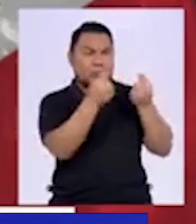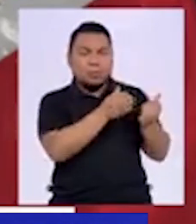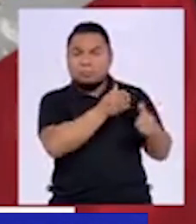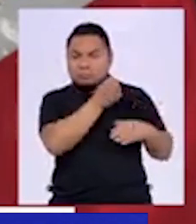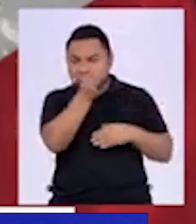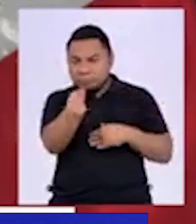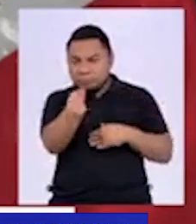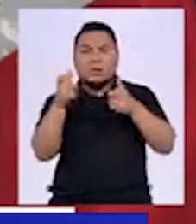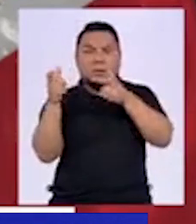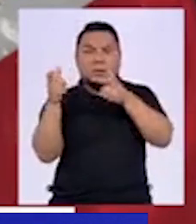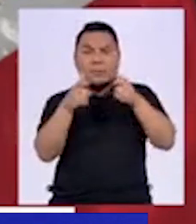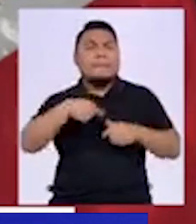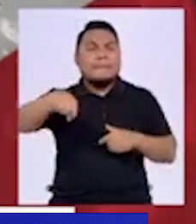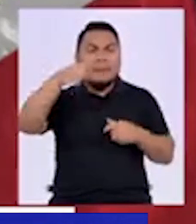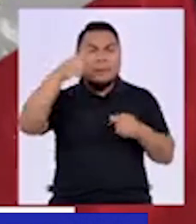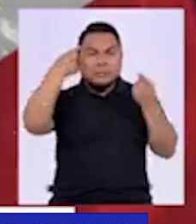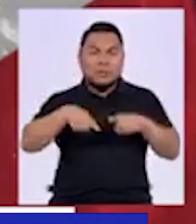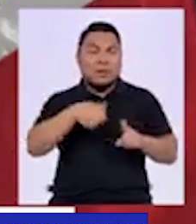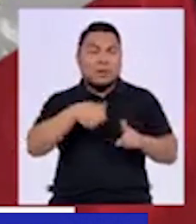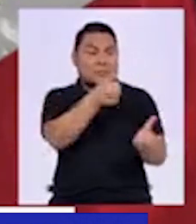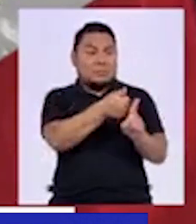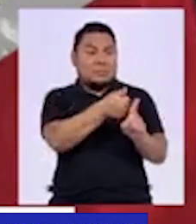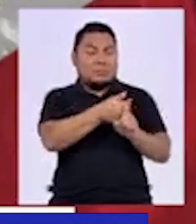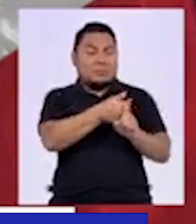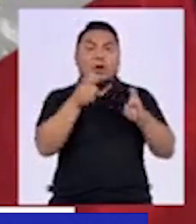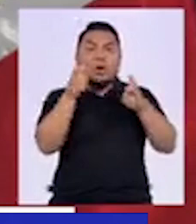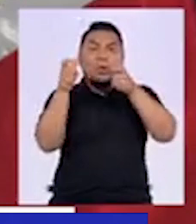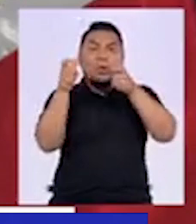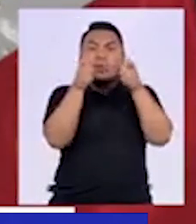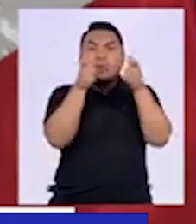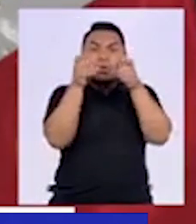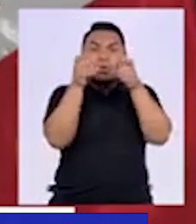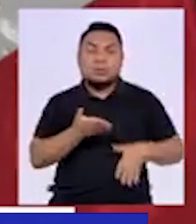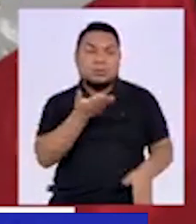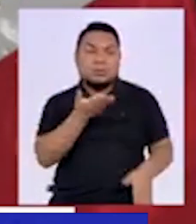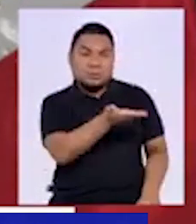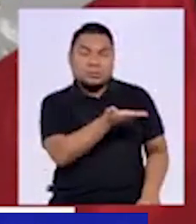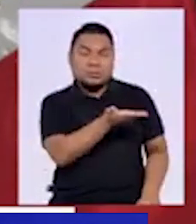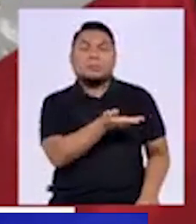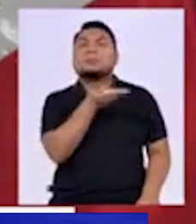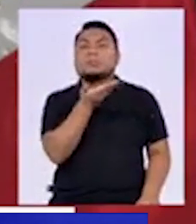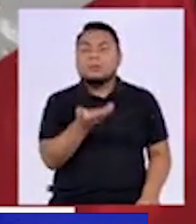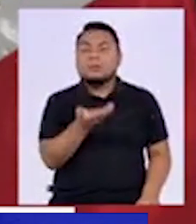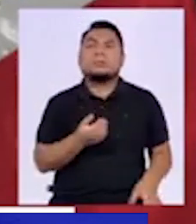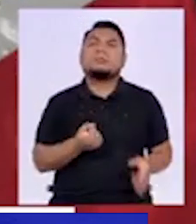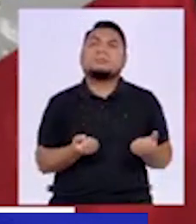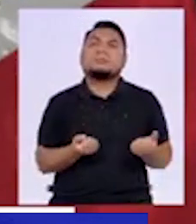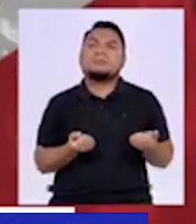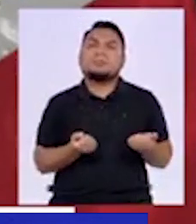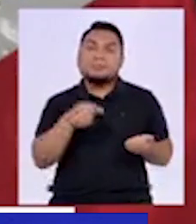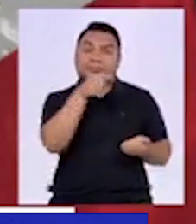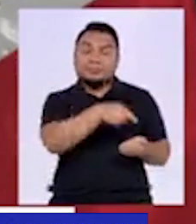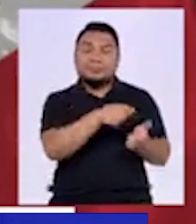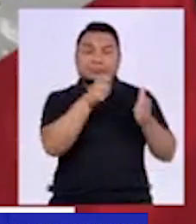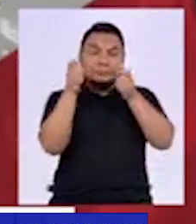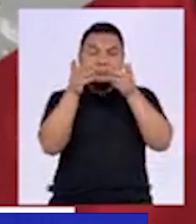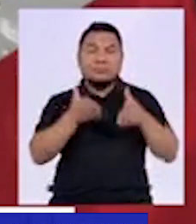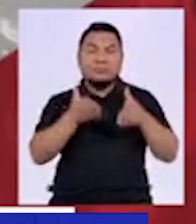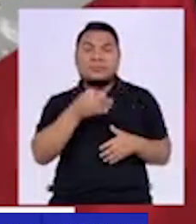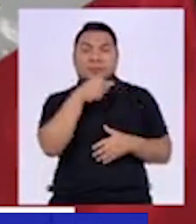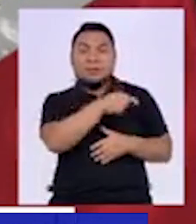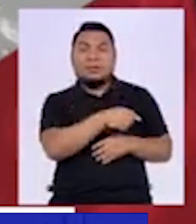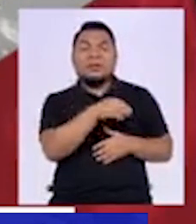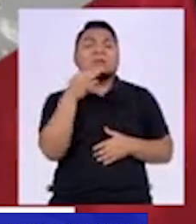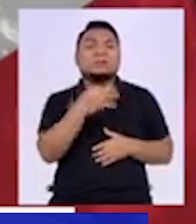obviamente todos hemos estado de acuerdo y el propio Contralor, a pesar de que normalmente este control